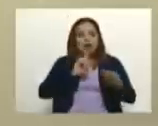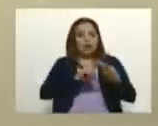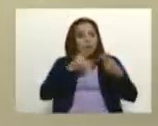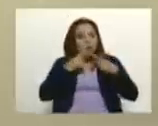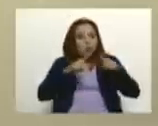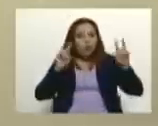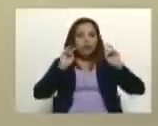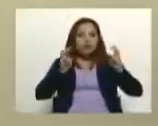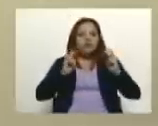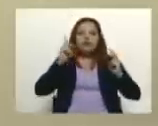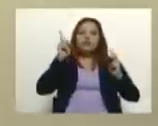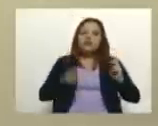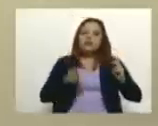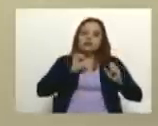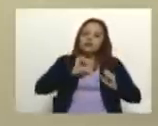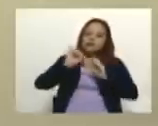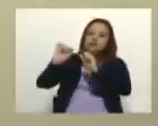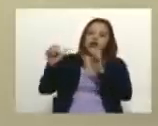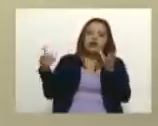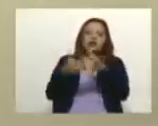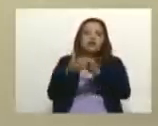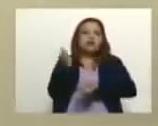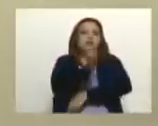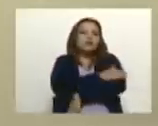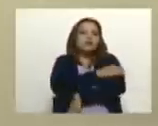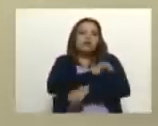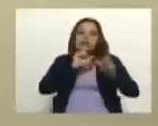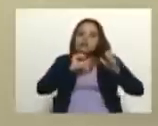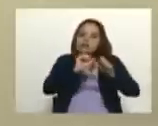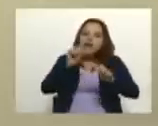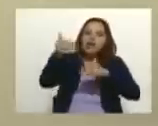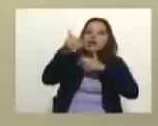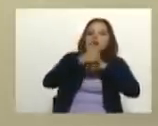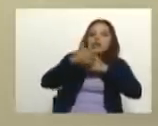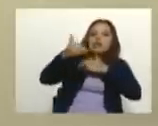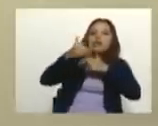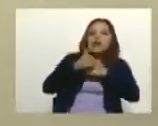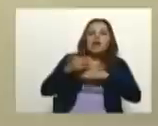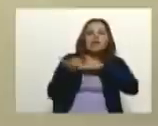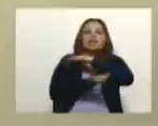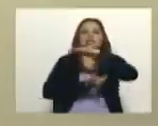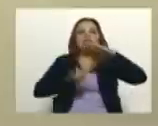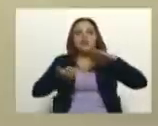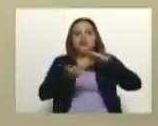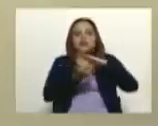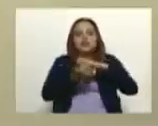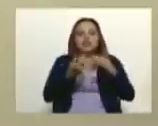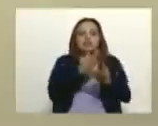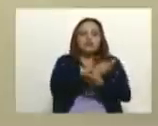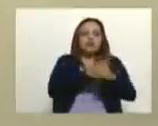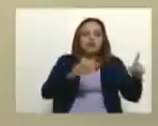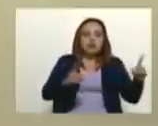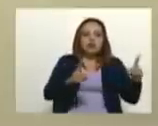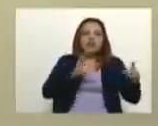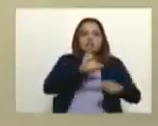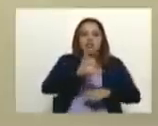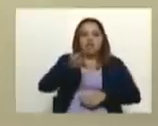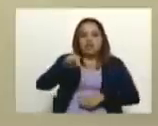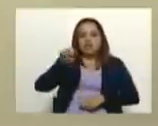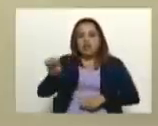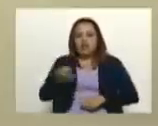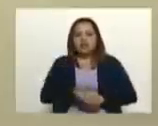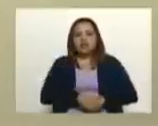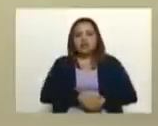se rechazó que la derecha continúe atentando contra la institucionalidad democrática del CNE. Y